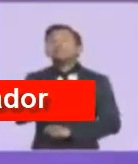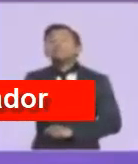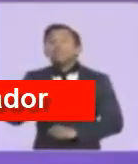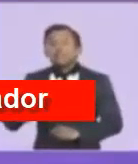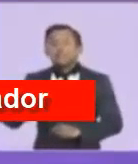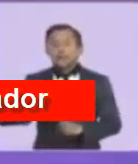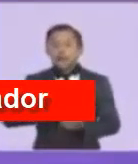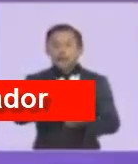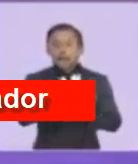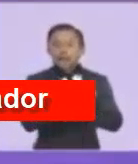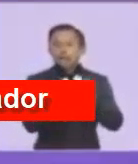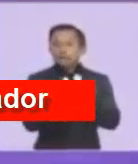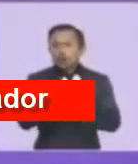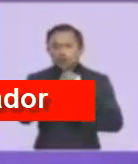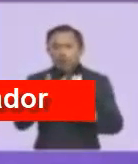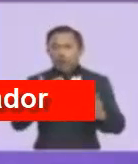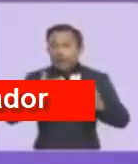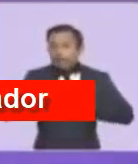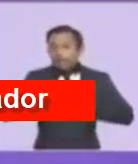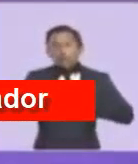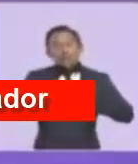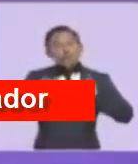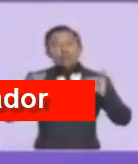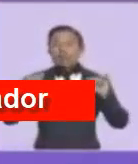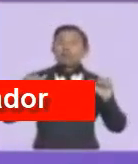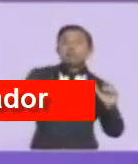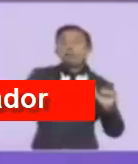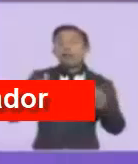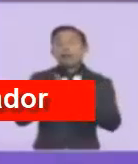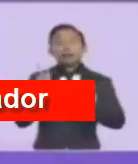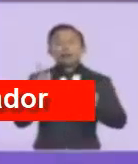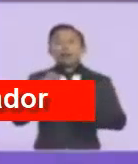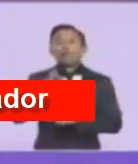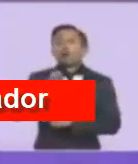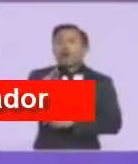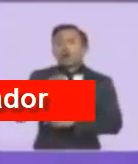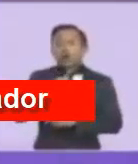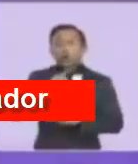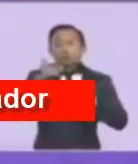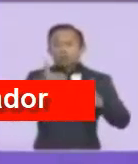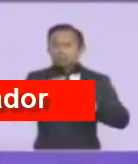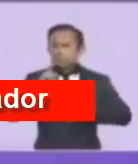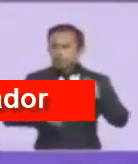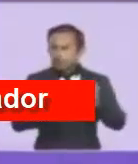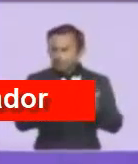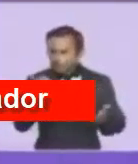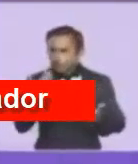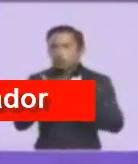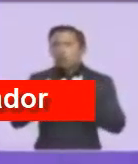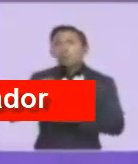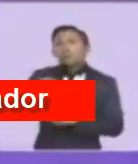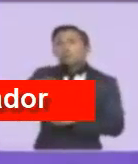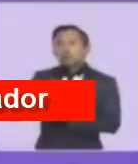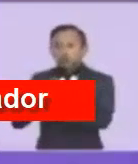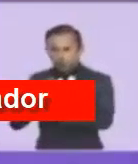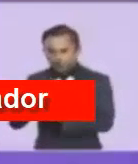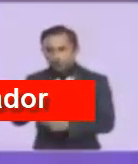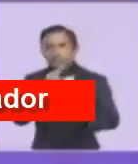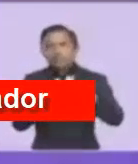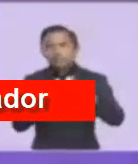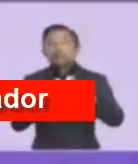PAN son lo mismo, debe de haber sido difícil, y él, bueno, tomó la decisión de administrar para presentar lo que